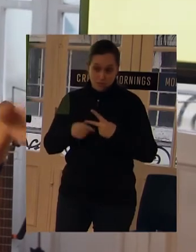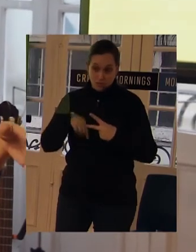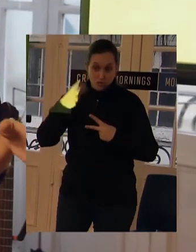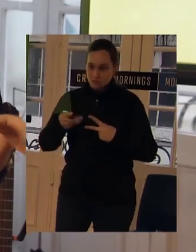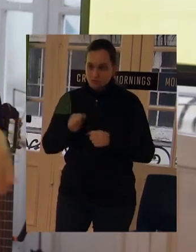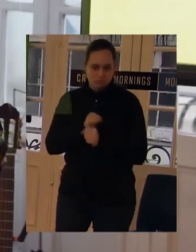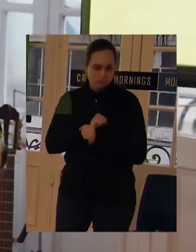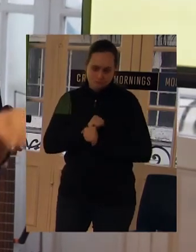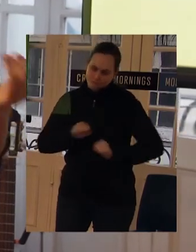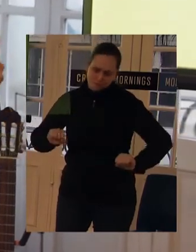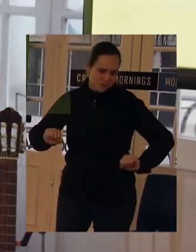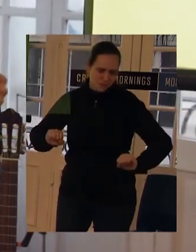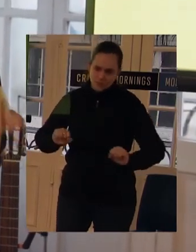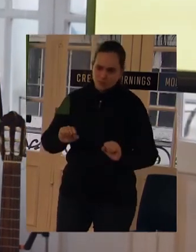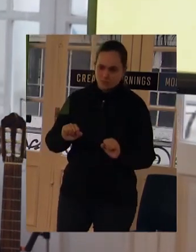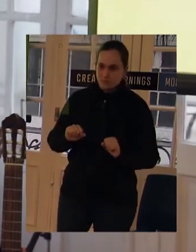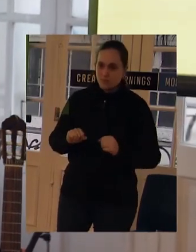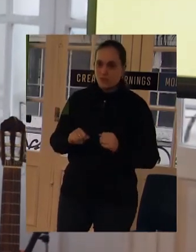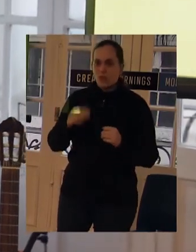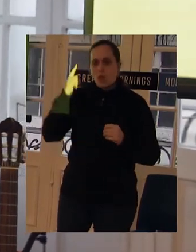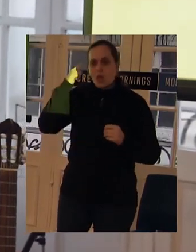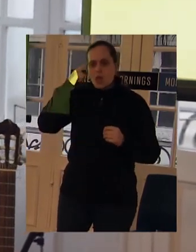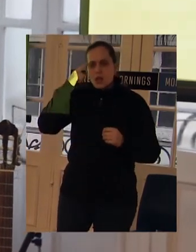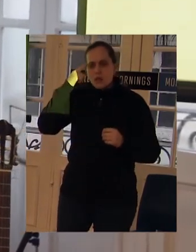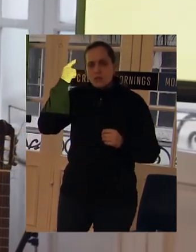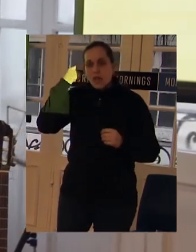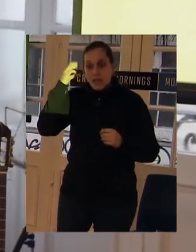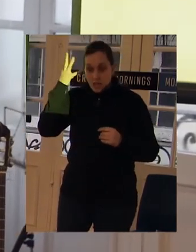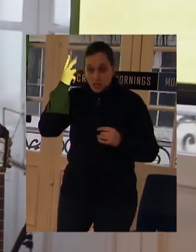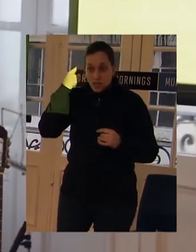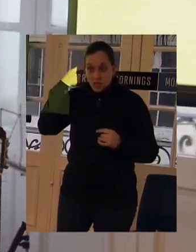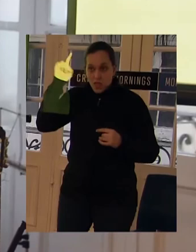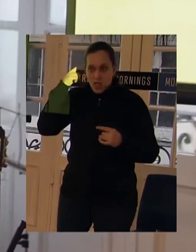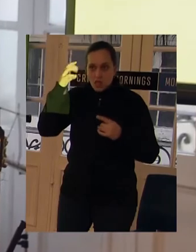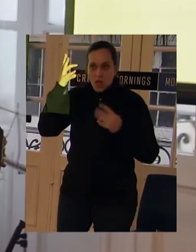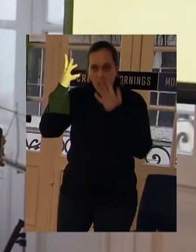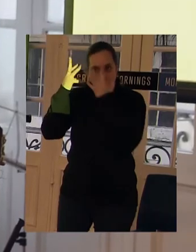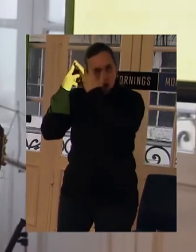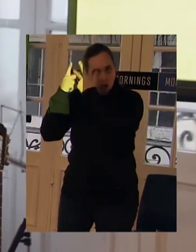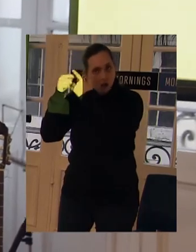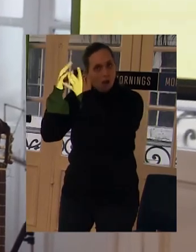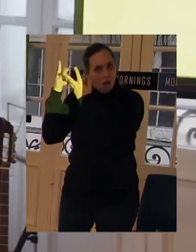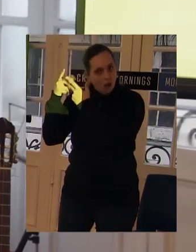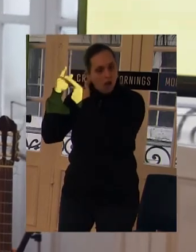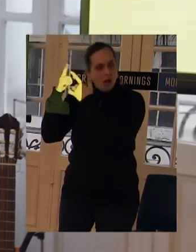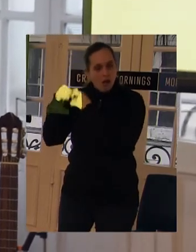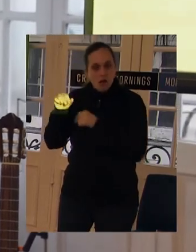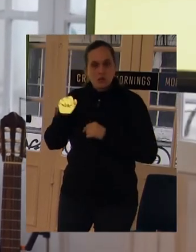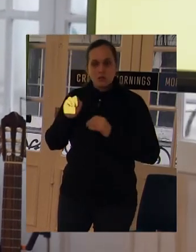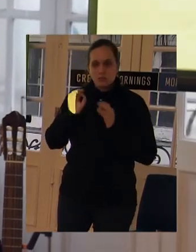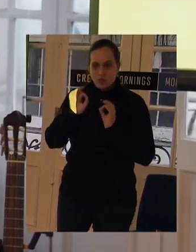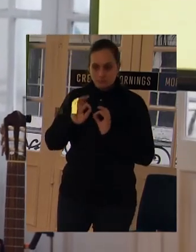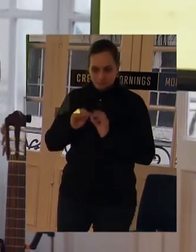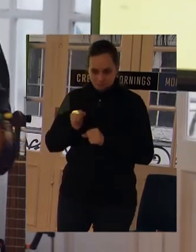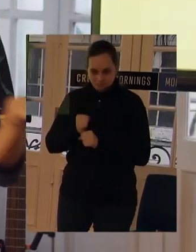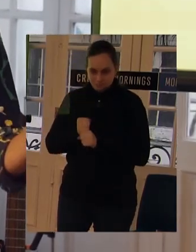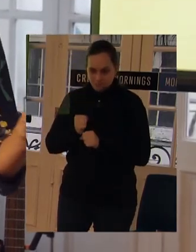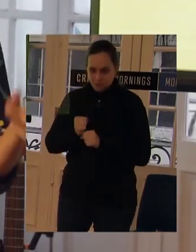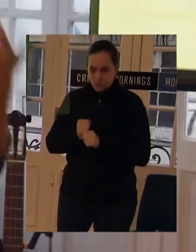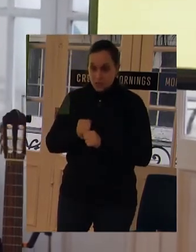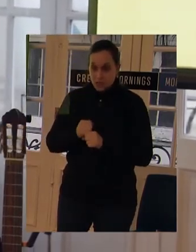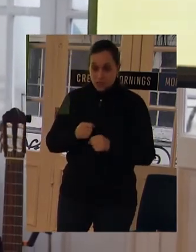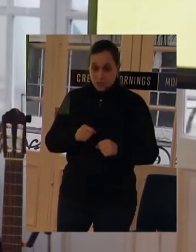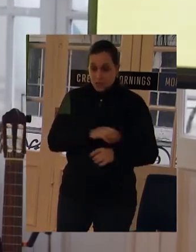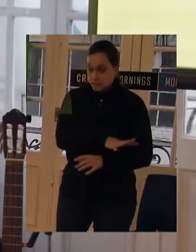voy a descartar y voy a ordenar mi cabeza y ordenar mi espacio físico. Increíble, me pasa eso. O sea, si está